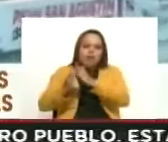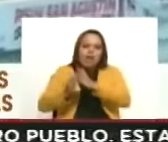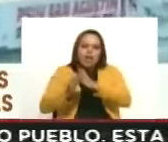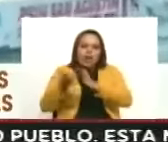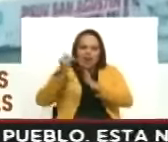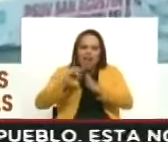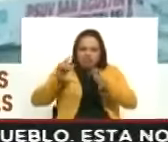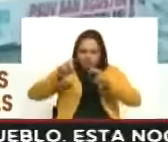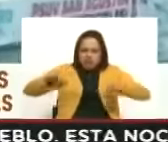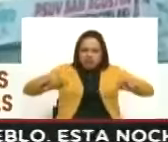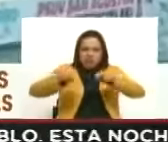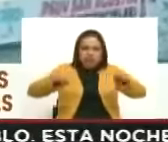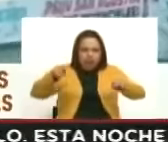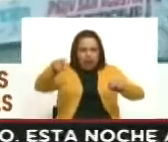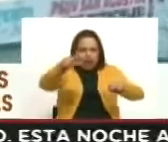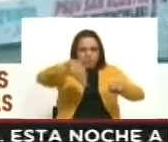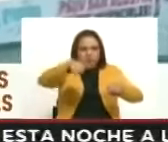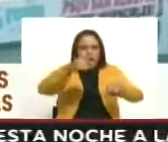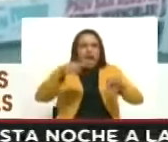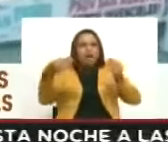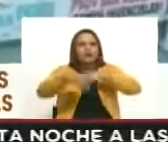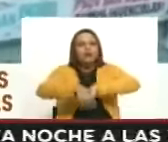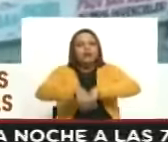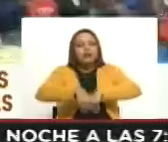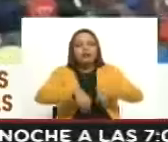Ya va, ¿están de acuerdo?